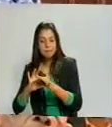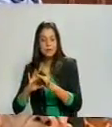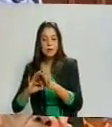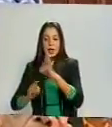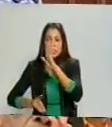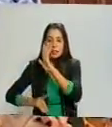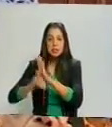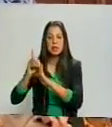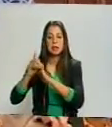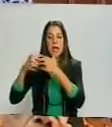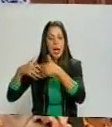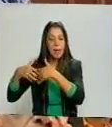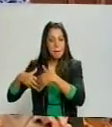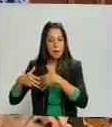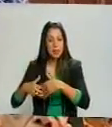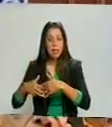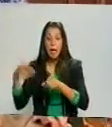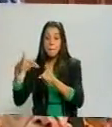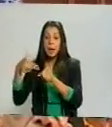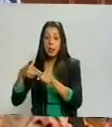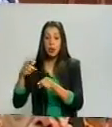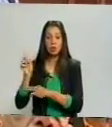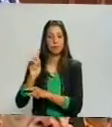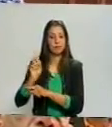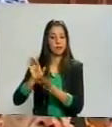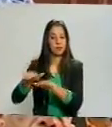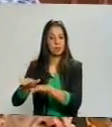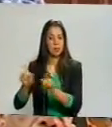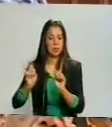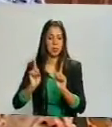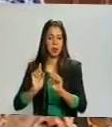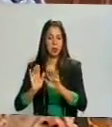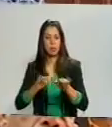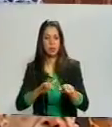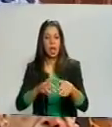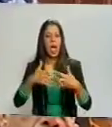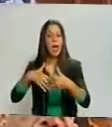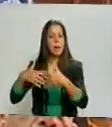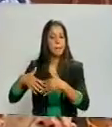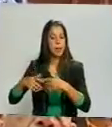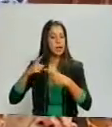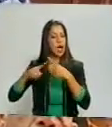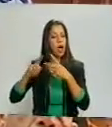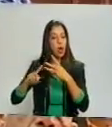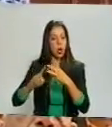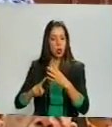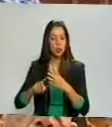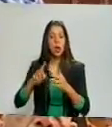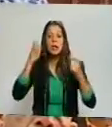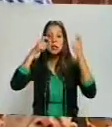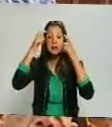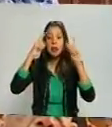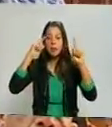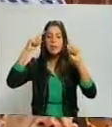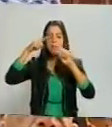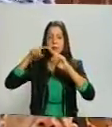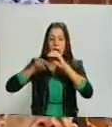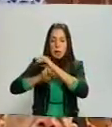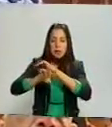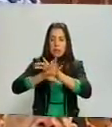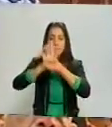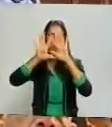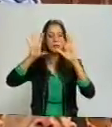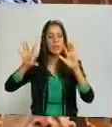de una economía no petrolera que supera el rentismo, o sea que ya el comandante Chávez estaba planteando hacia dónde íbamos nosotros desde el punto de